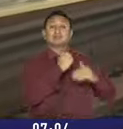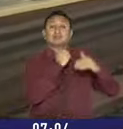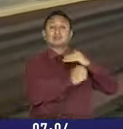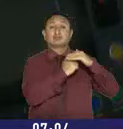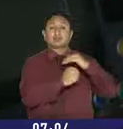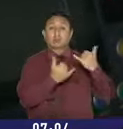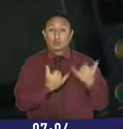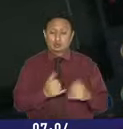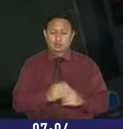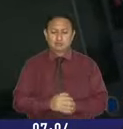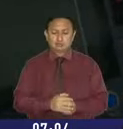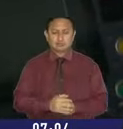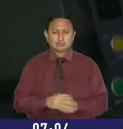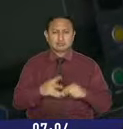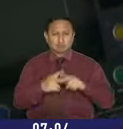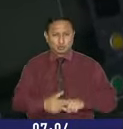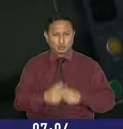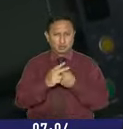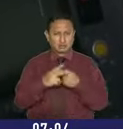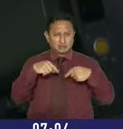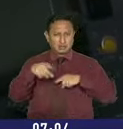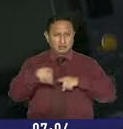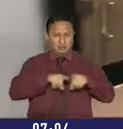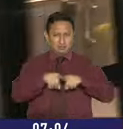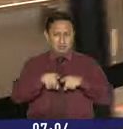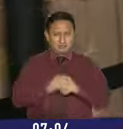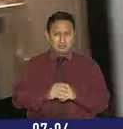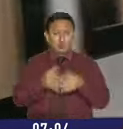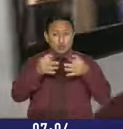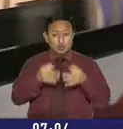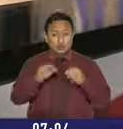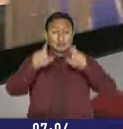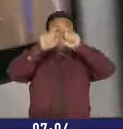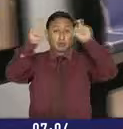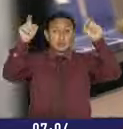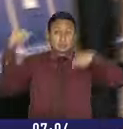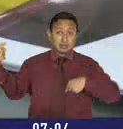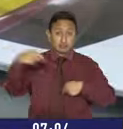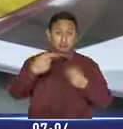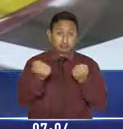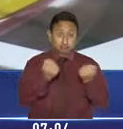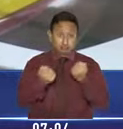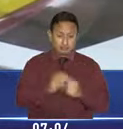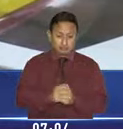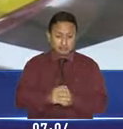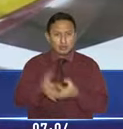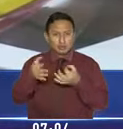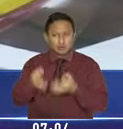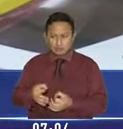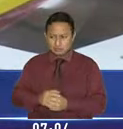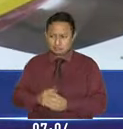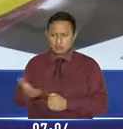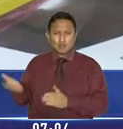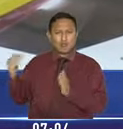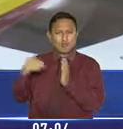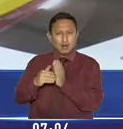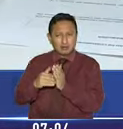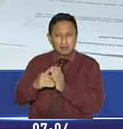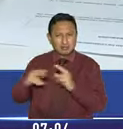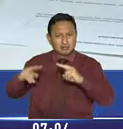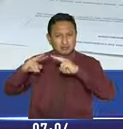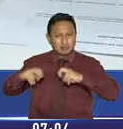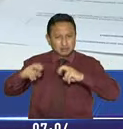de concurso para encontrar a la empresa que podría operar el transporte, aparezcan nuevamente noticias e investigaciones que ya fueron publicadas años